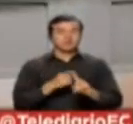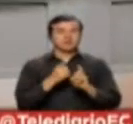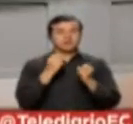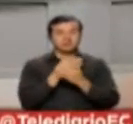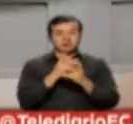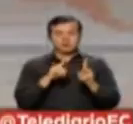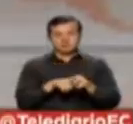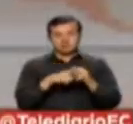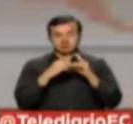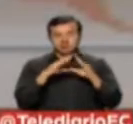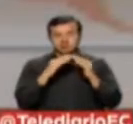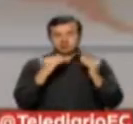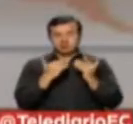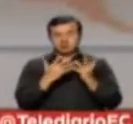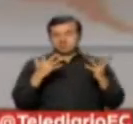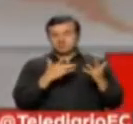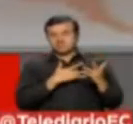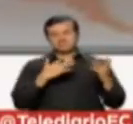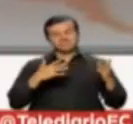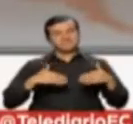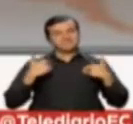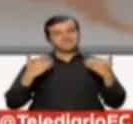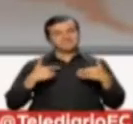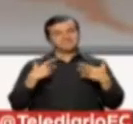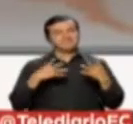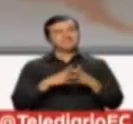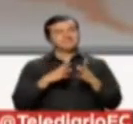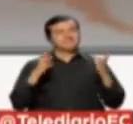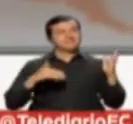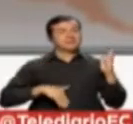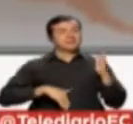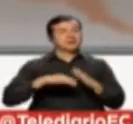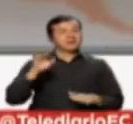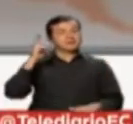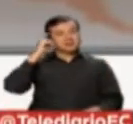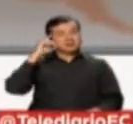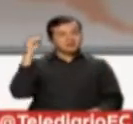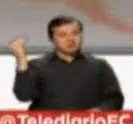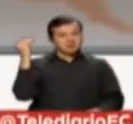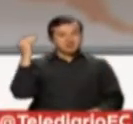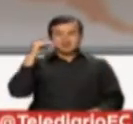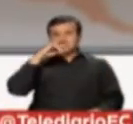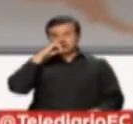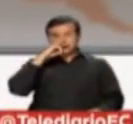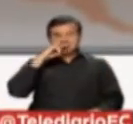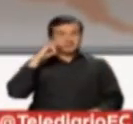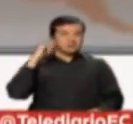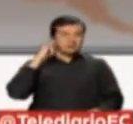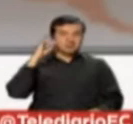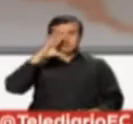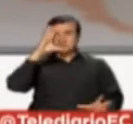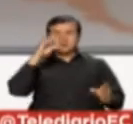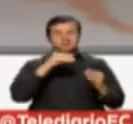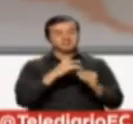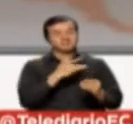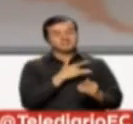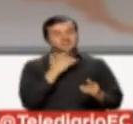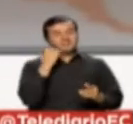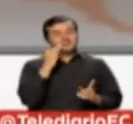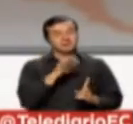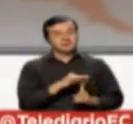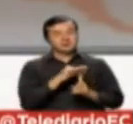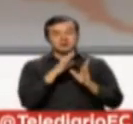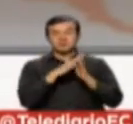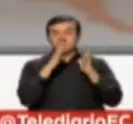es que el inicio de clases de un día de mucho entusiasmo y sobre todo pensemos en los chicos y las chicas realmente es un día especial pero también es un día